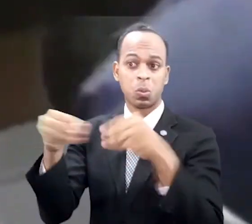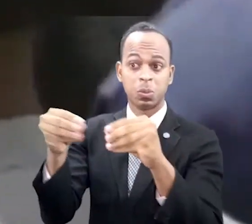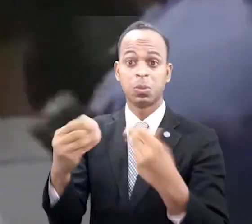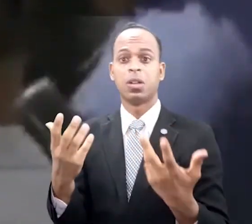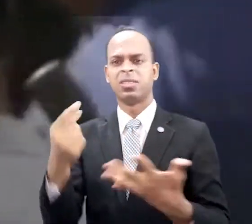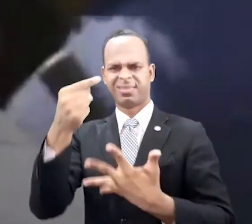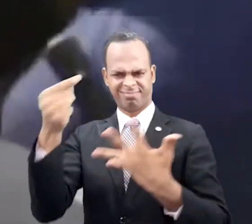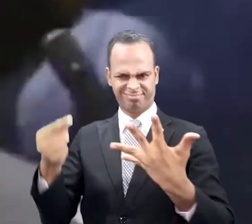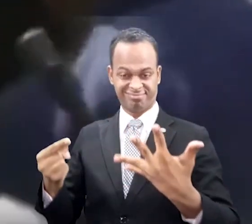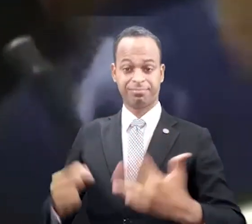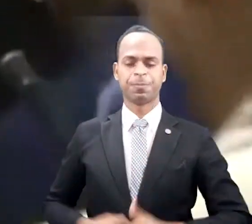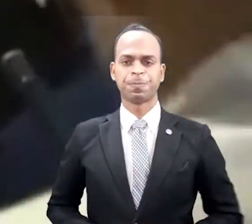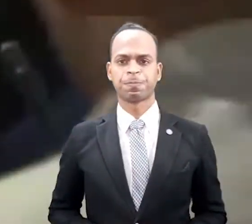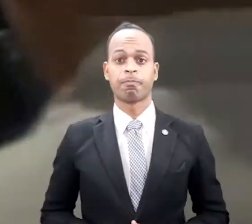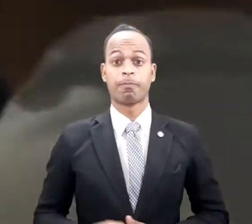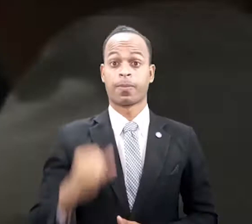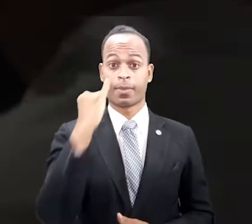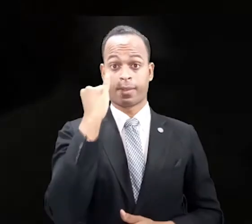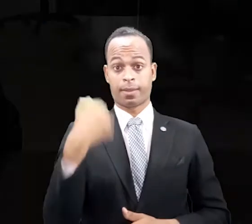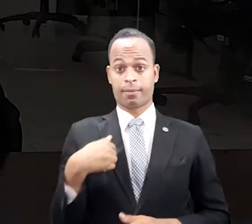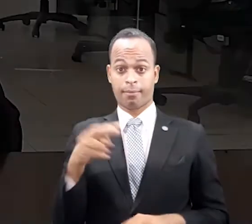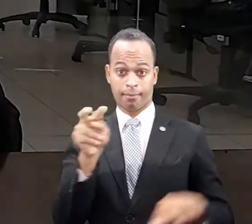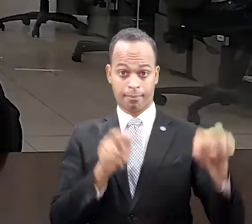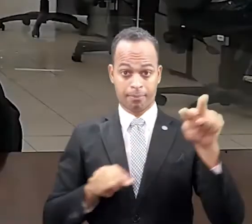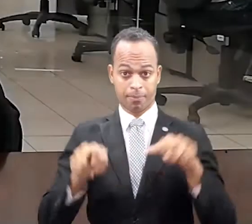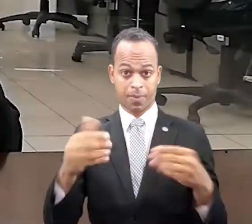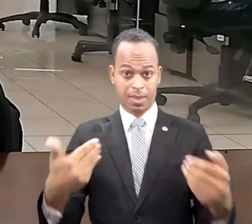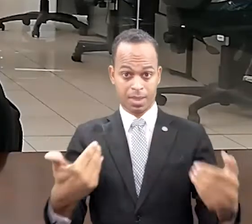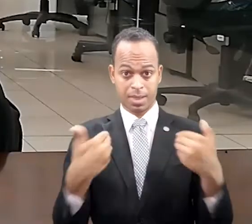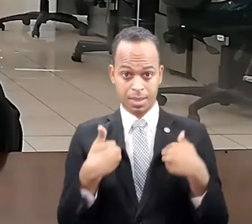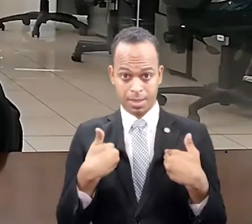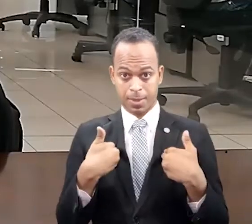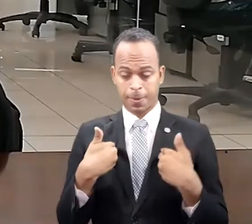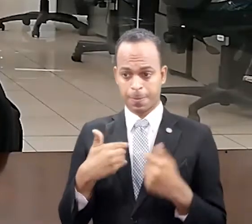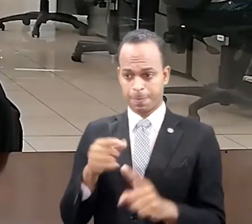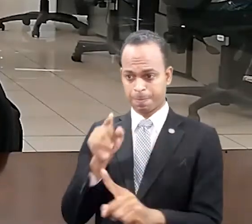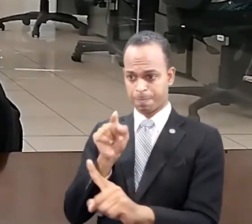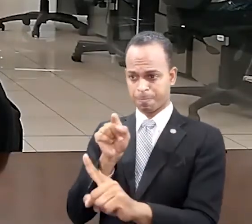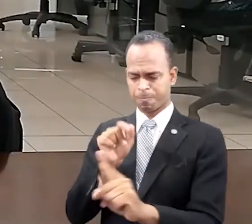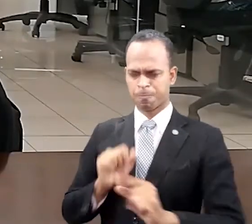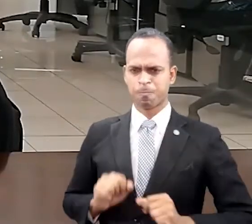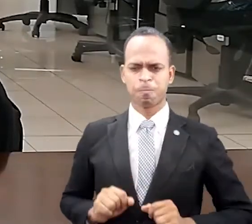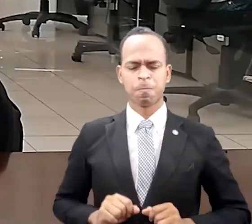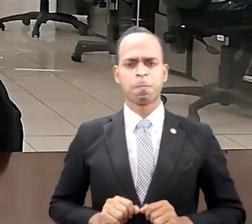y lavado. Si yo observo que existe un bien